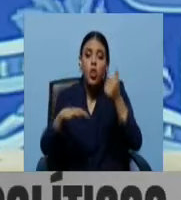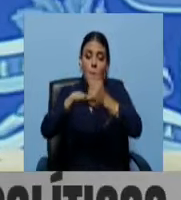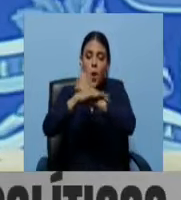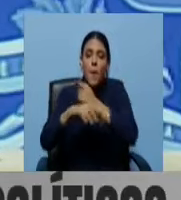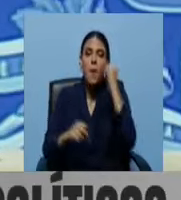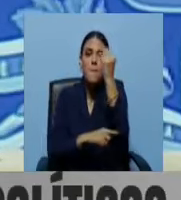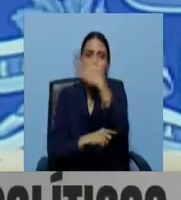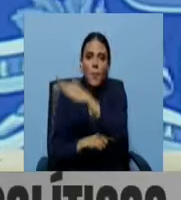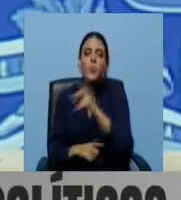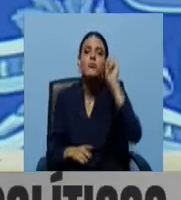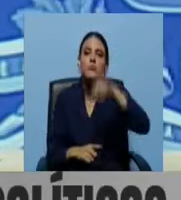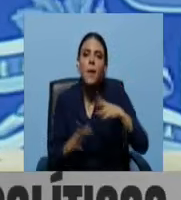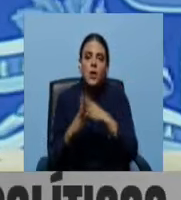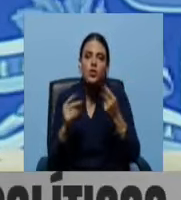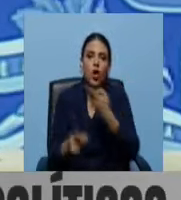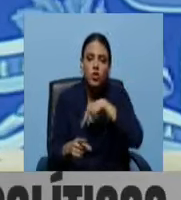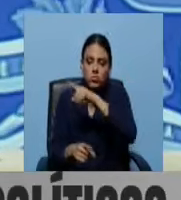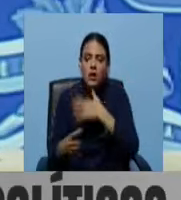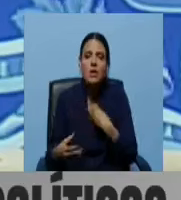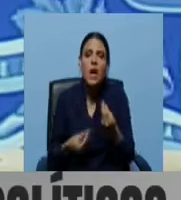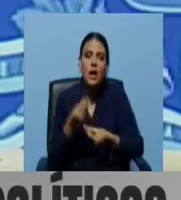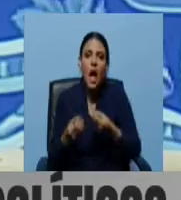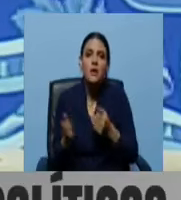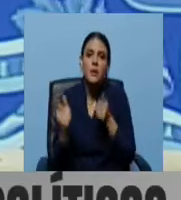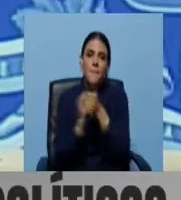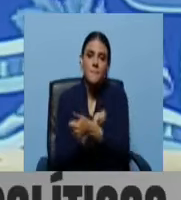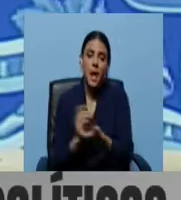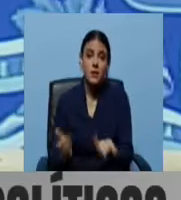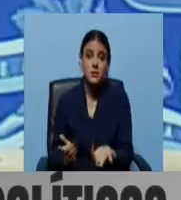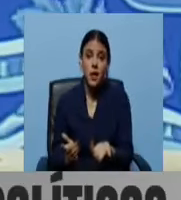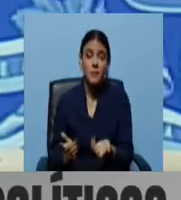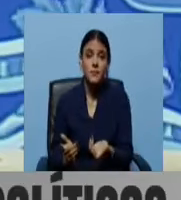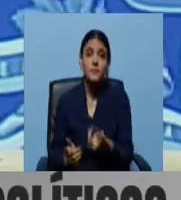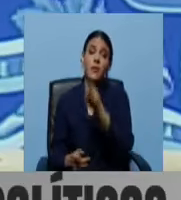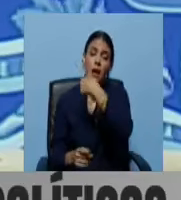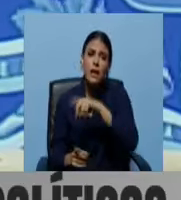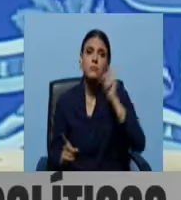dignatarios del Estado venezolano. Y